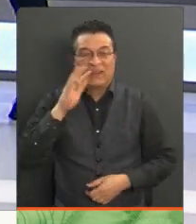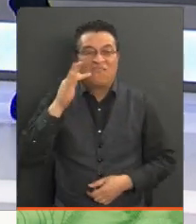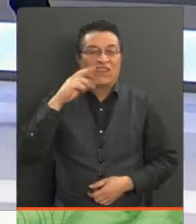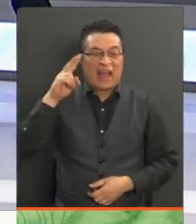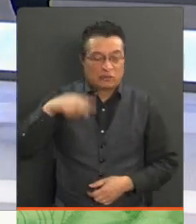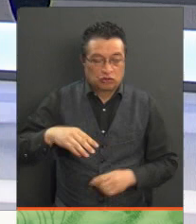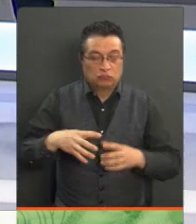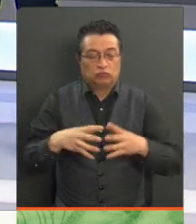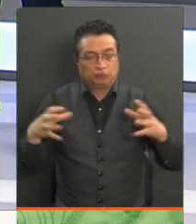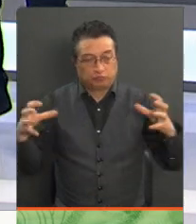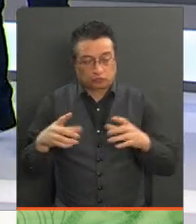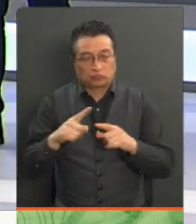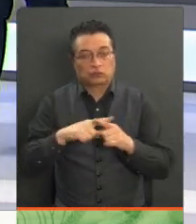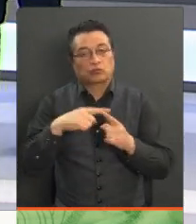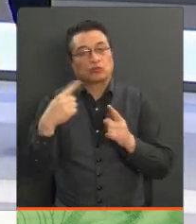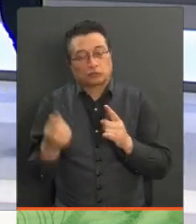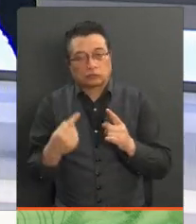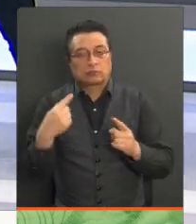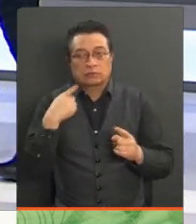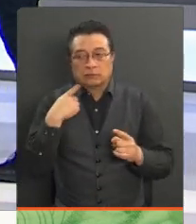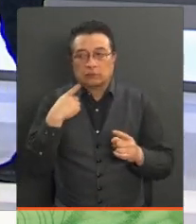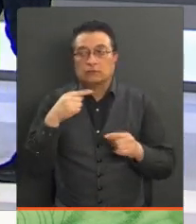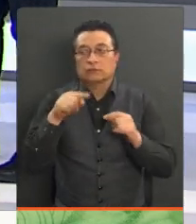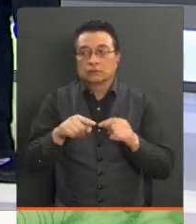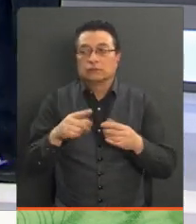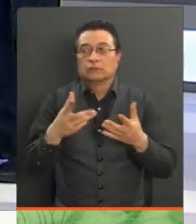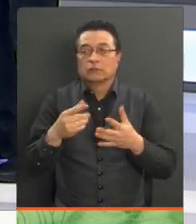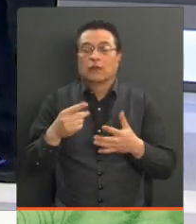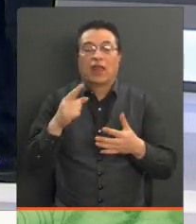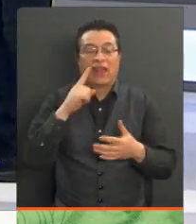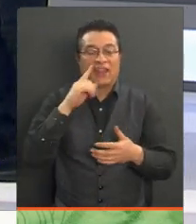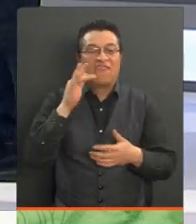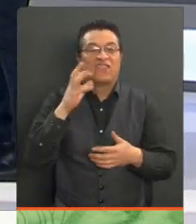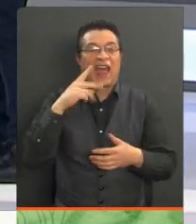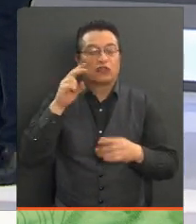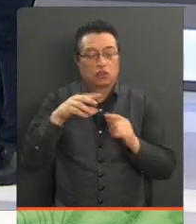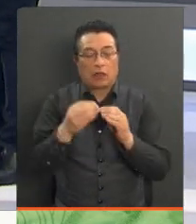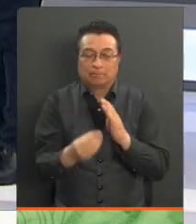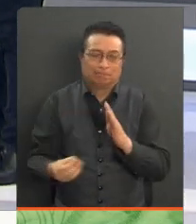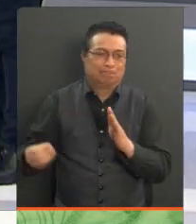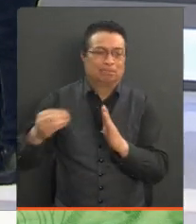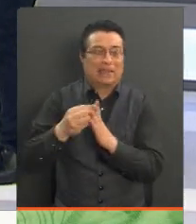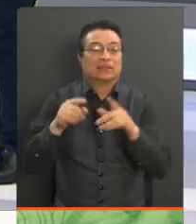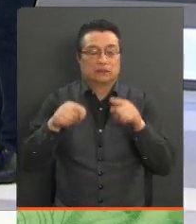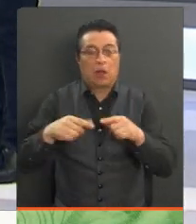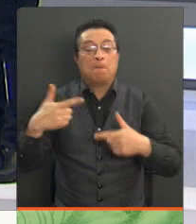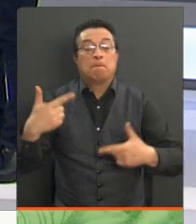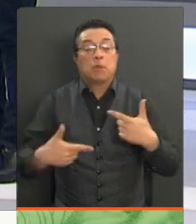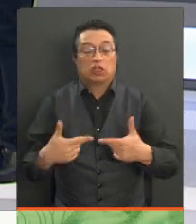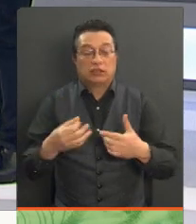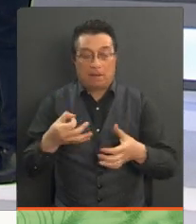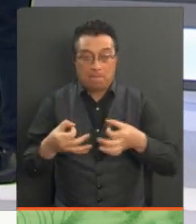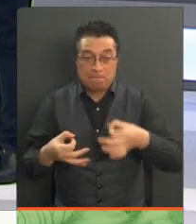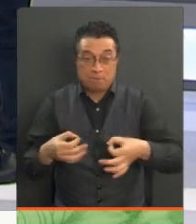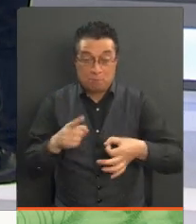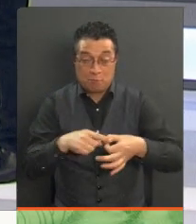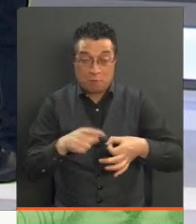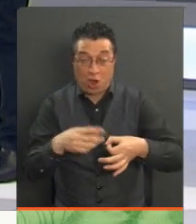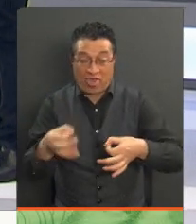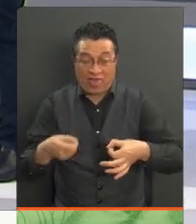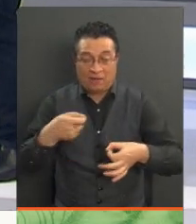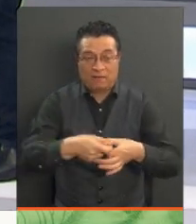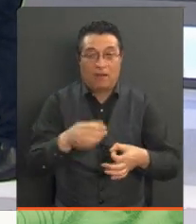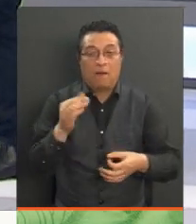produce otro fenómeno, la estanflación. Y eso afecta, obviamente, la aplicación de política monetaria, la aplicación de política